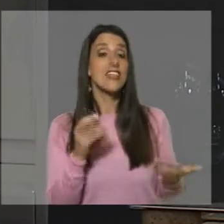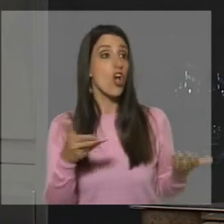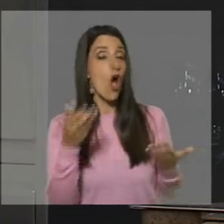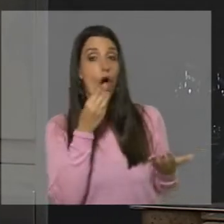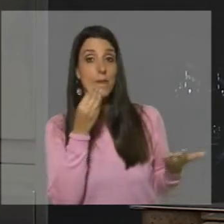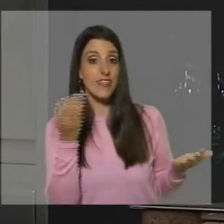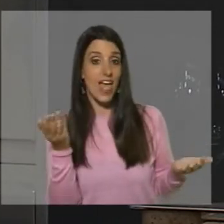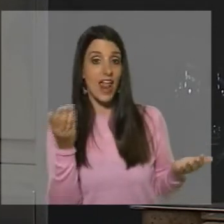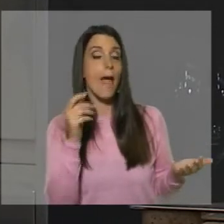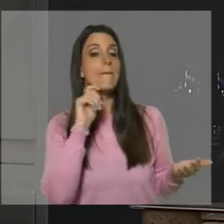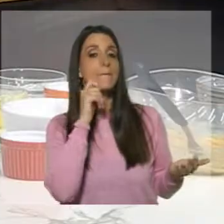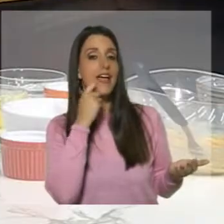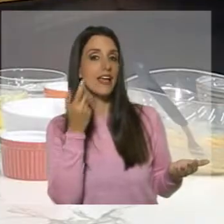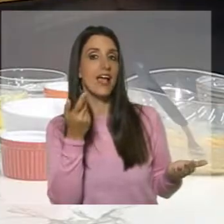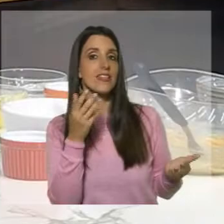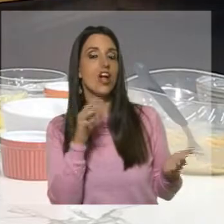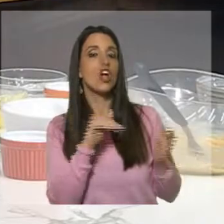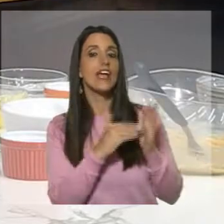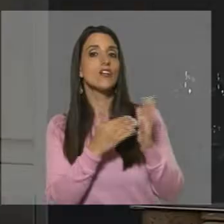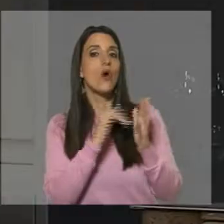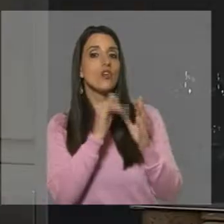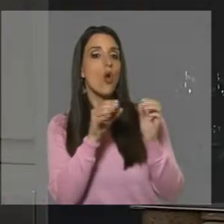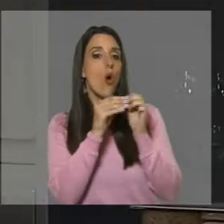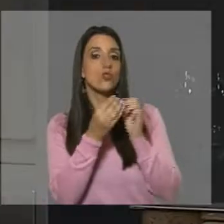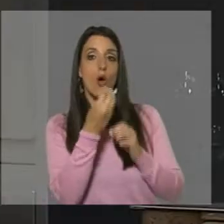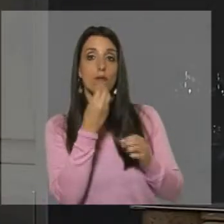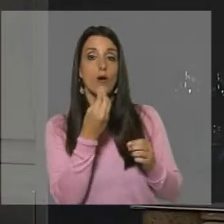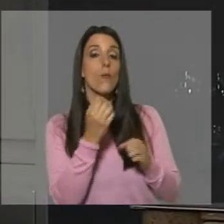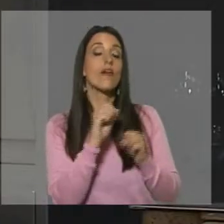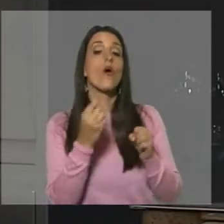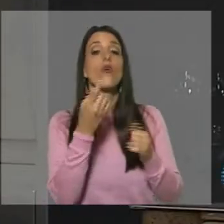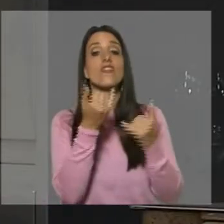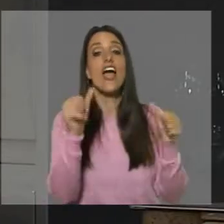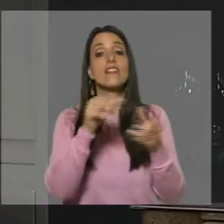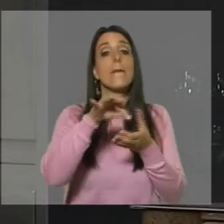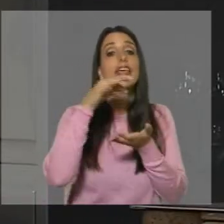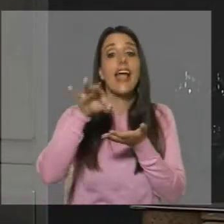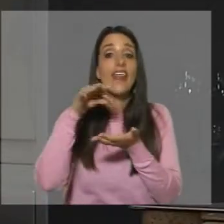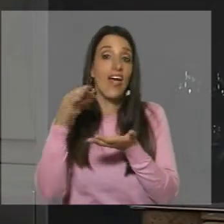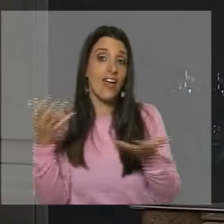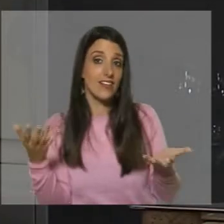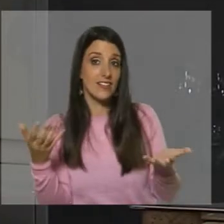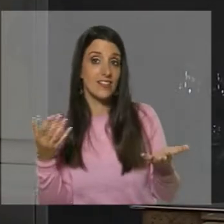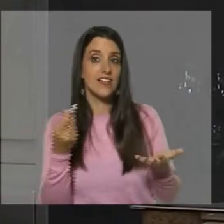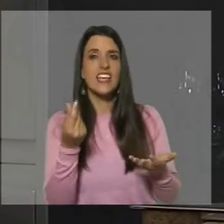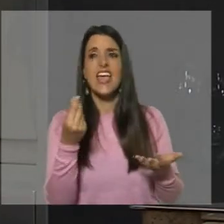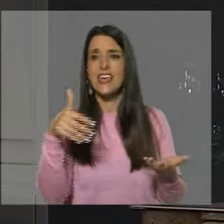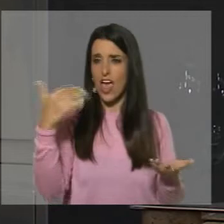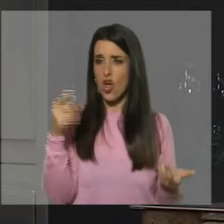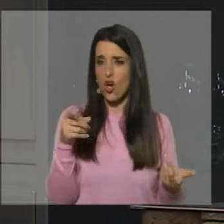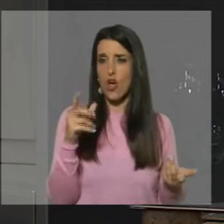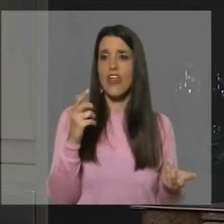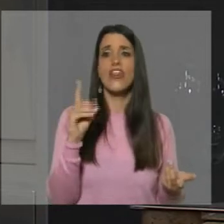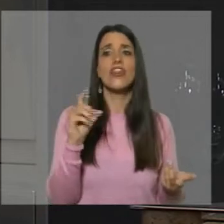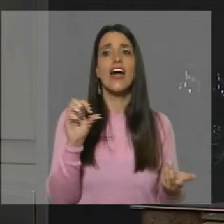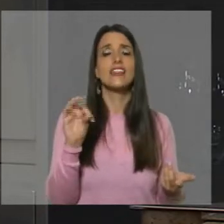rico. A mí me encantan los dátiles con queso roquefort. Qué rico. Bueno, y podemos hacer una picada. Hacemos dátiles con queso roquefort. Bueno. ¿Son caros los dátiles? ¿Cómo?